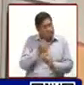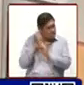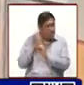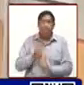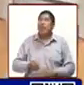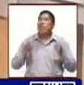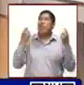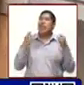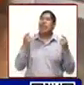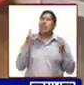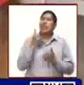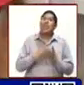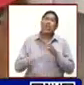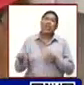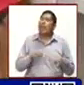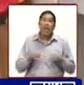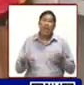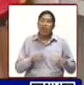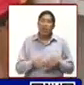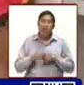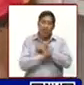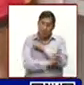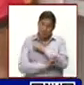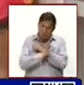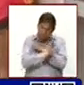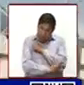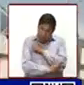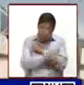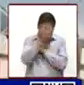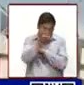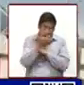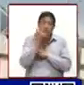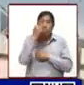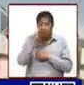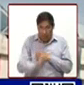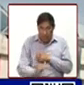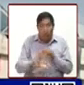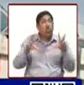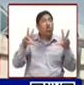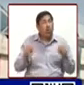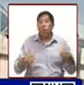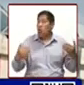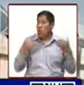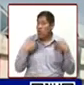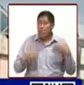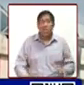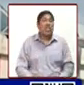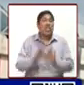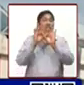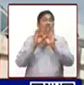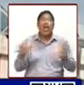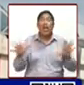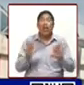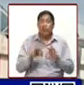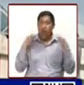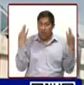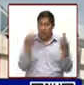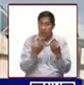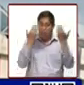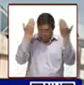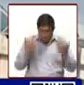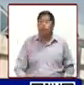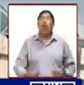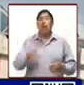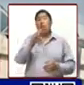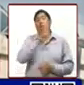¿Qué es lo que pretendían hacer estos extranjeros con este menor de edad que no tenían ningún lazo familiar? Pues ahora la